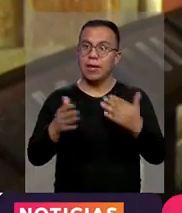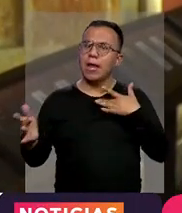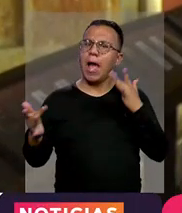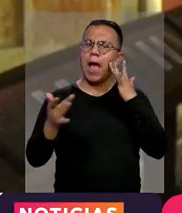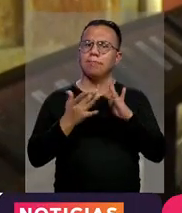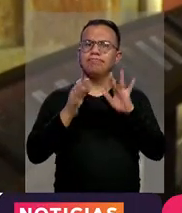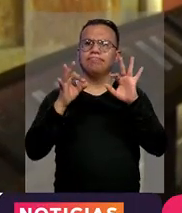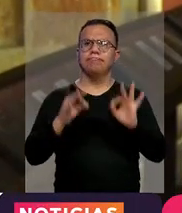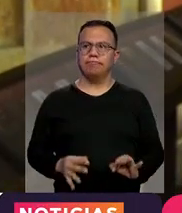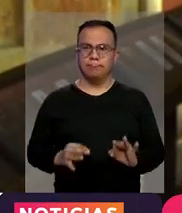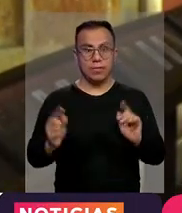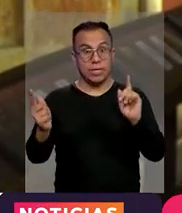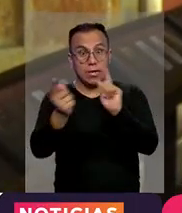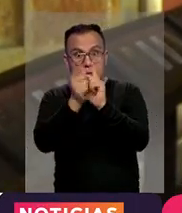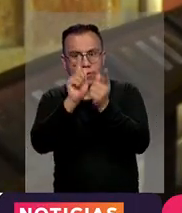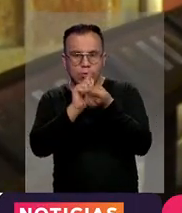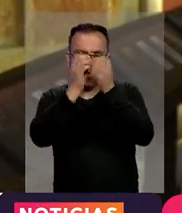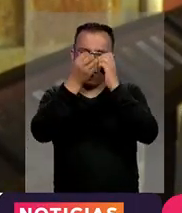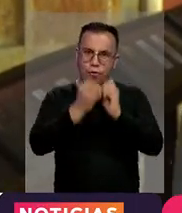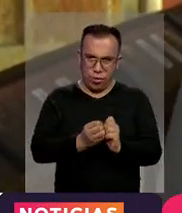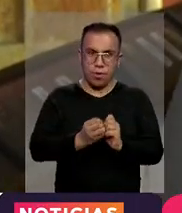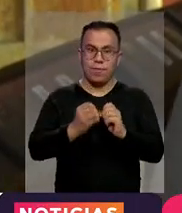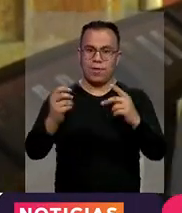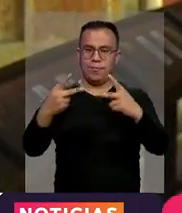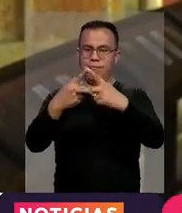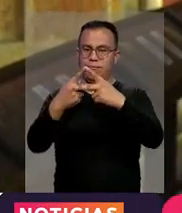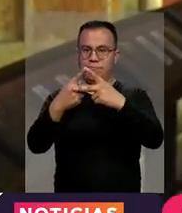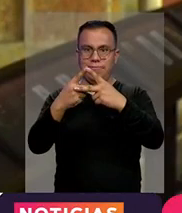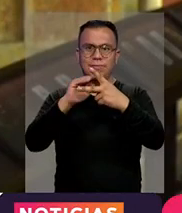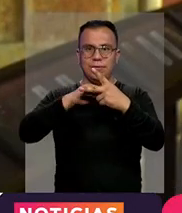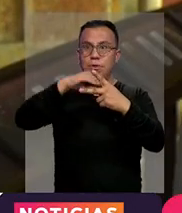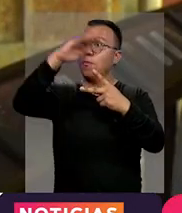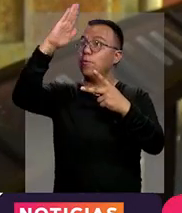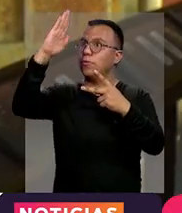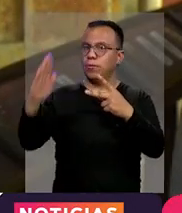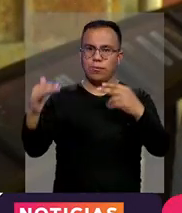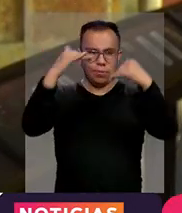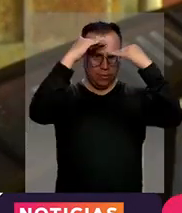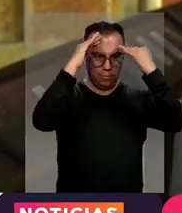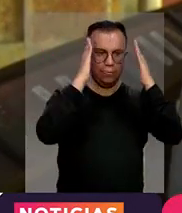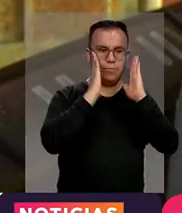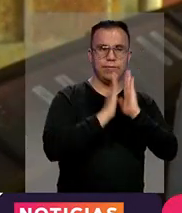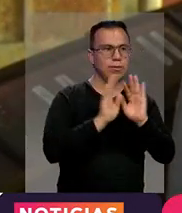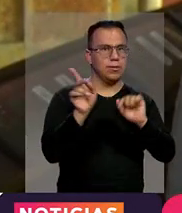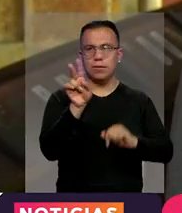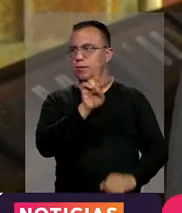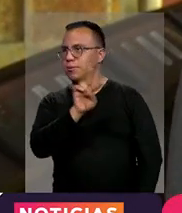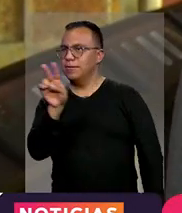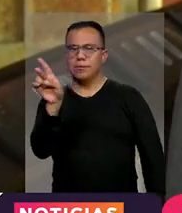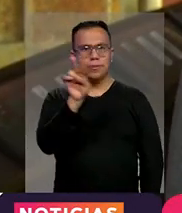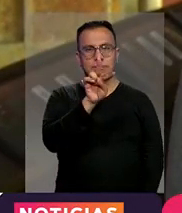coincidencia tiene que ver con la forma triangular, como esa forma ascendente, pero también con el sentido